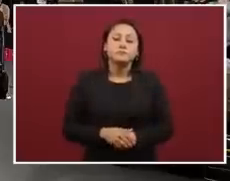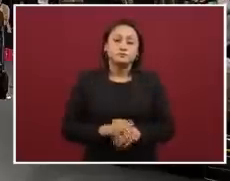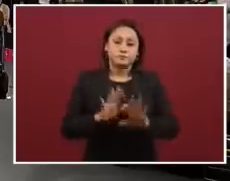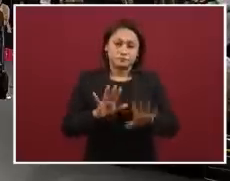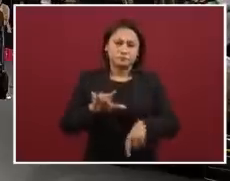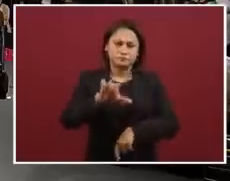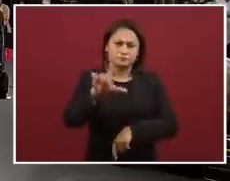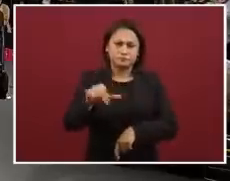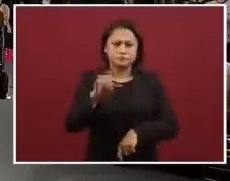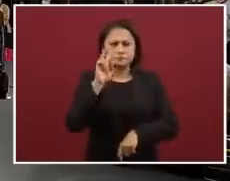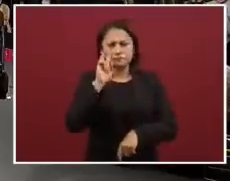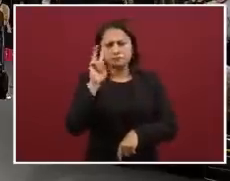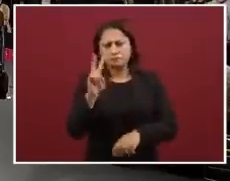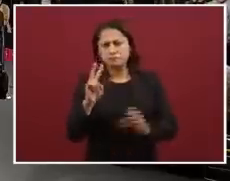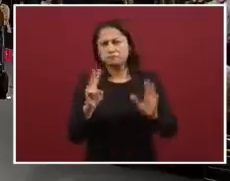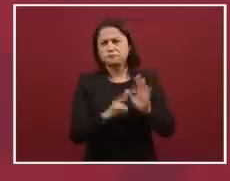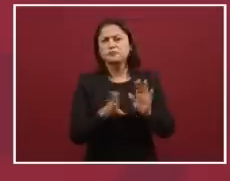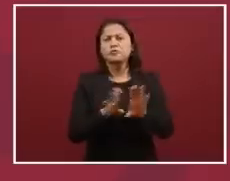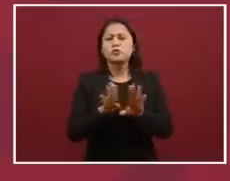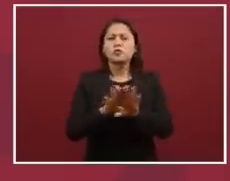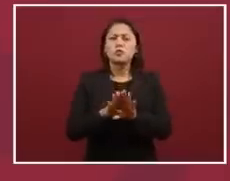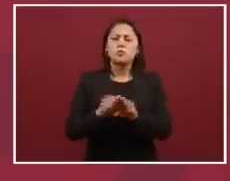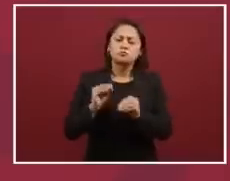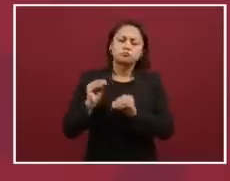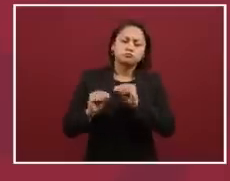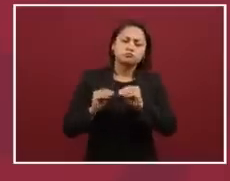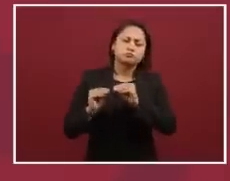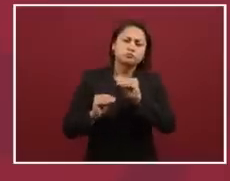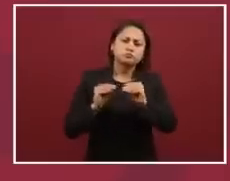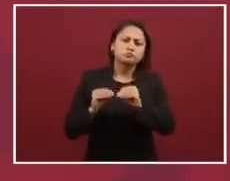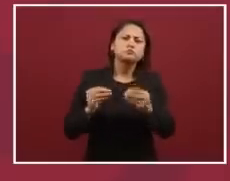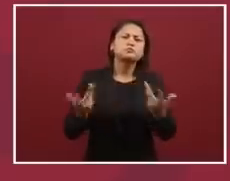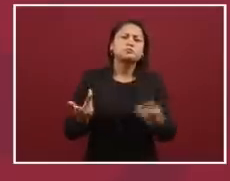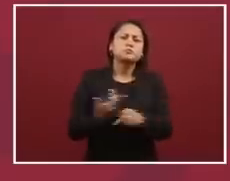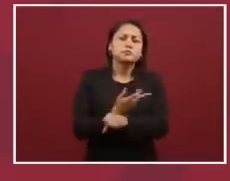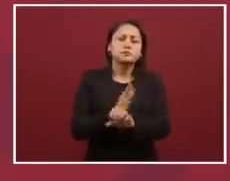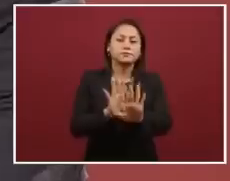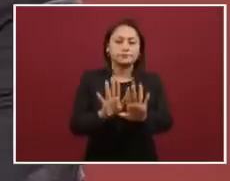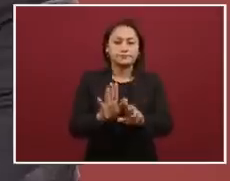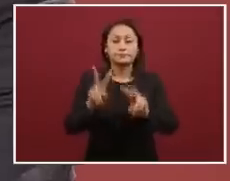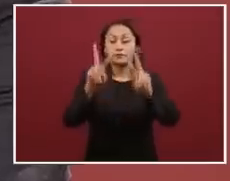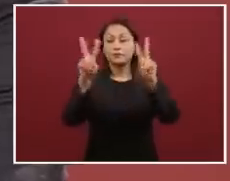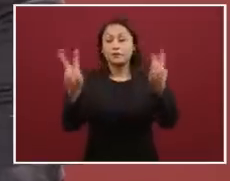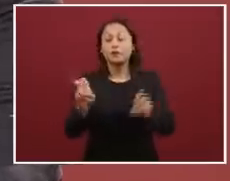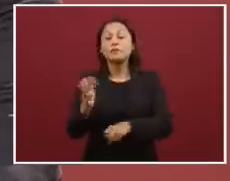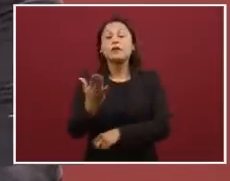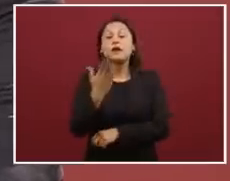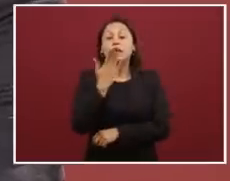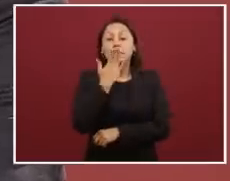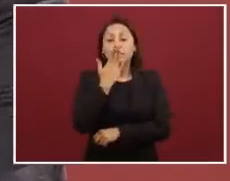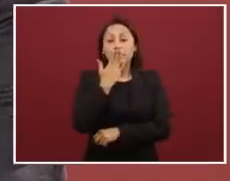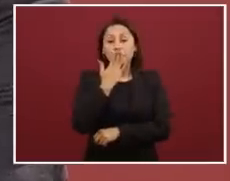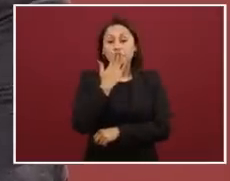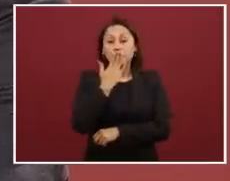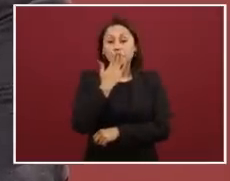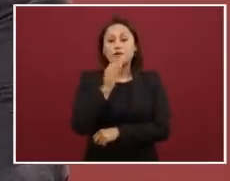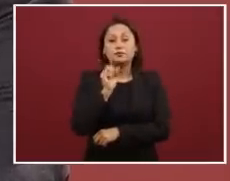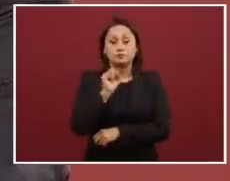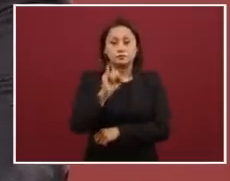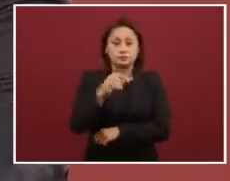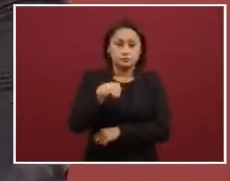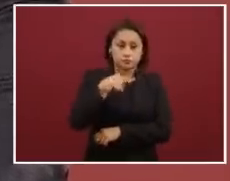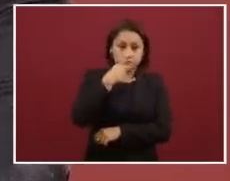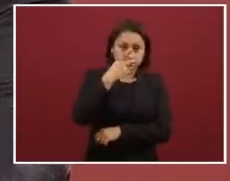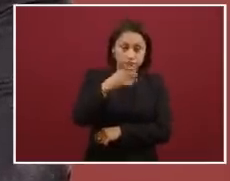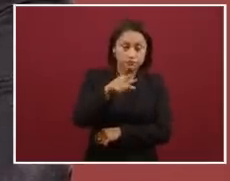terminar, en el caso de Sonora, decir que vamos a atender